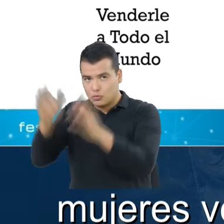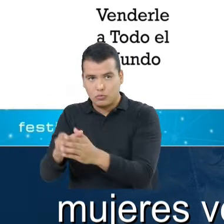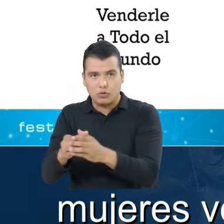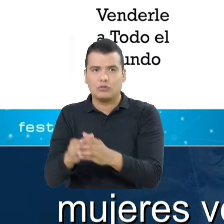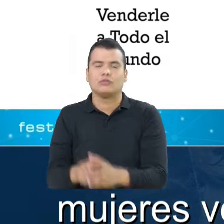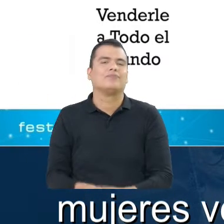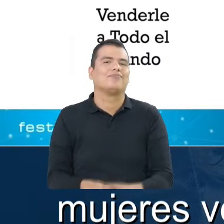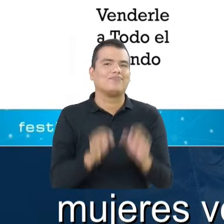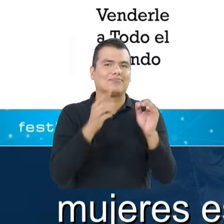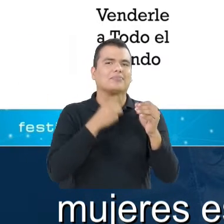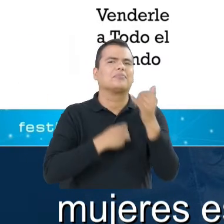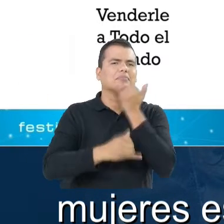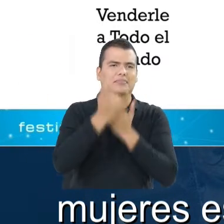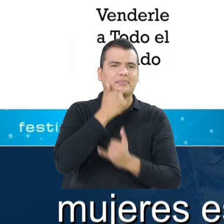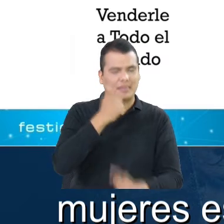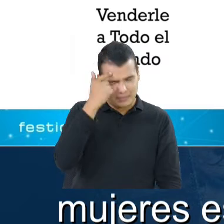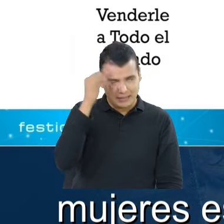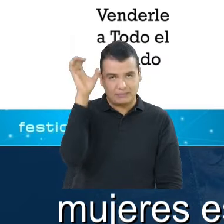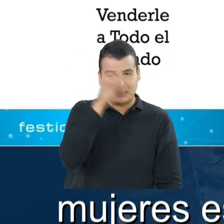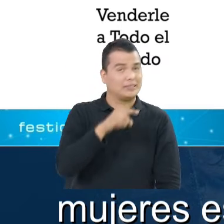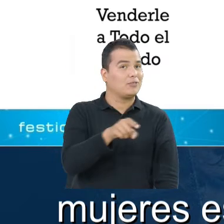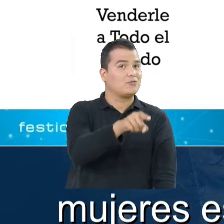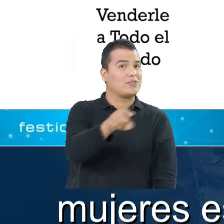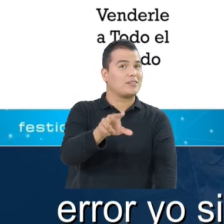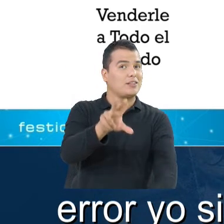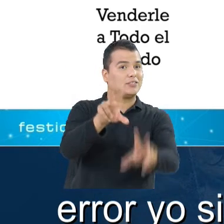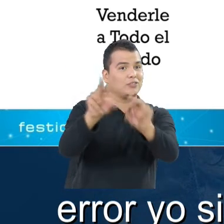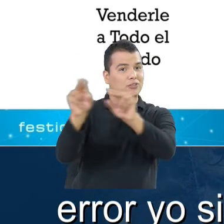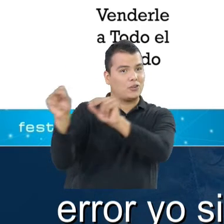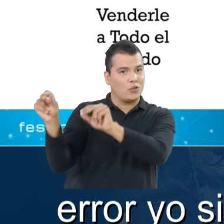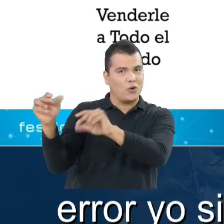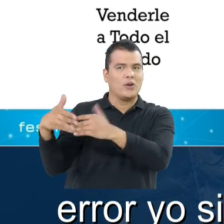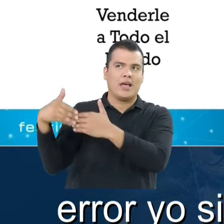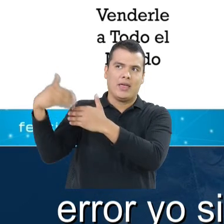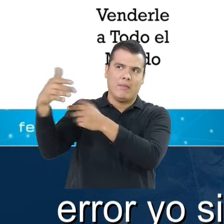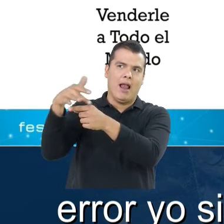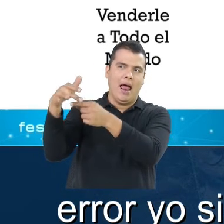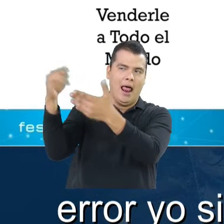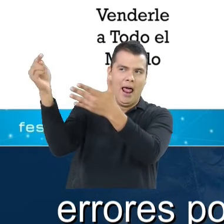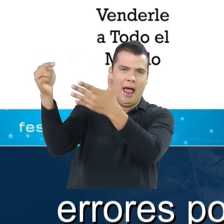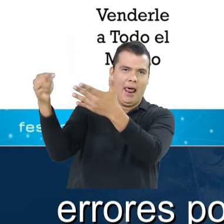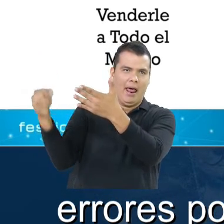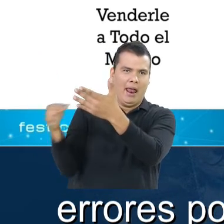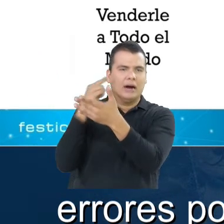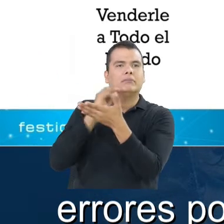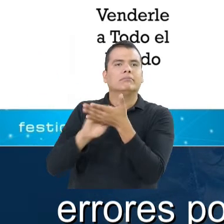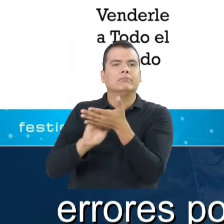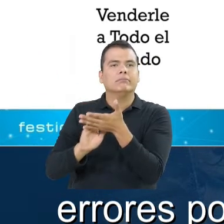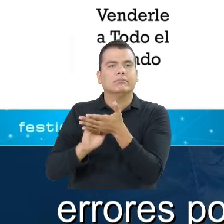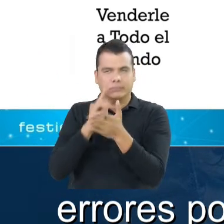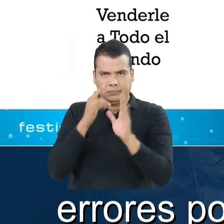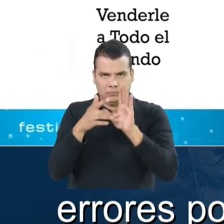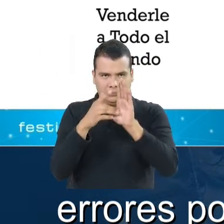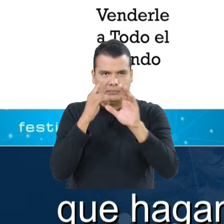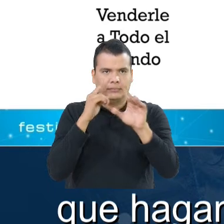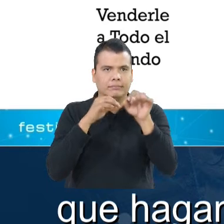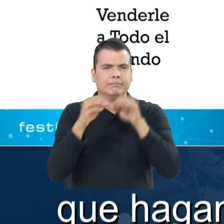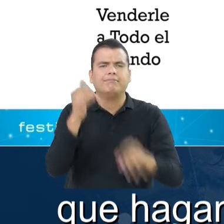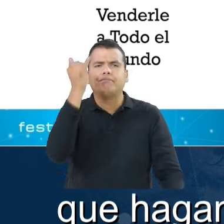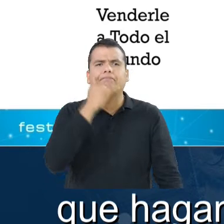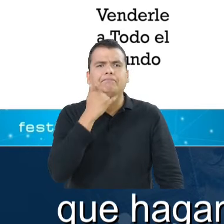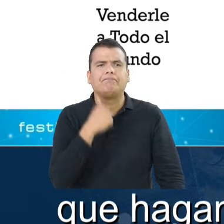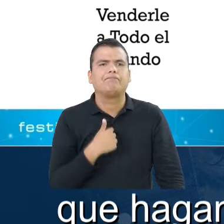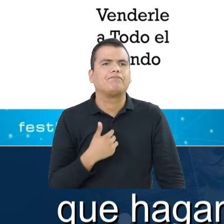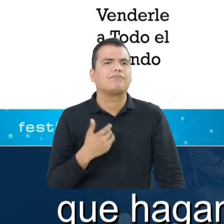comienzo por los errores, porque es lo que quiero evitar que hagan, y ya pues vamos a mirar cómo los podemos solucionar. Porque es un error, que